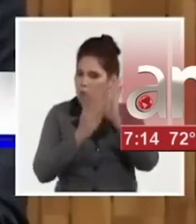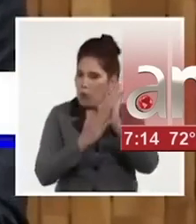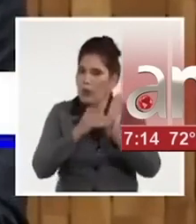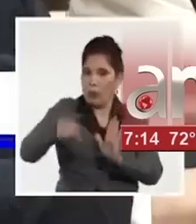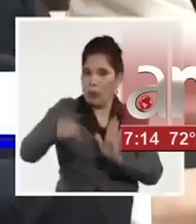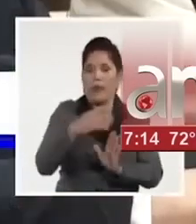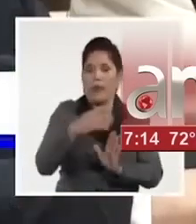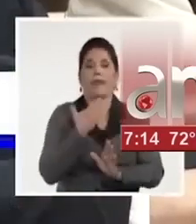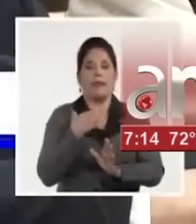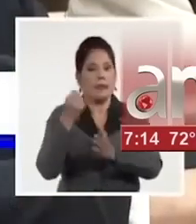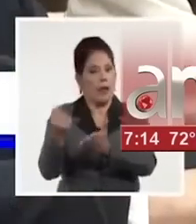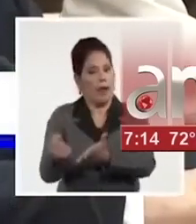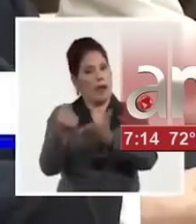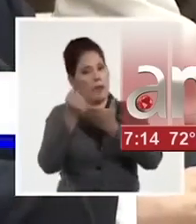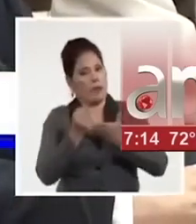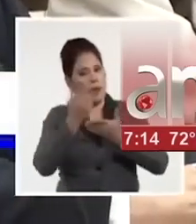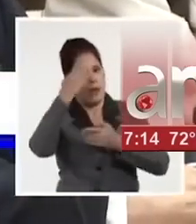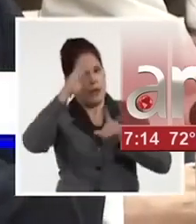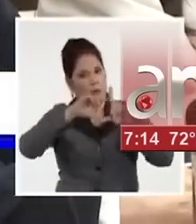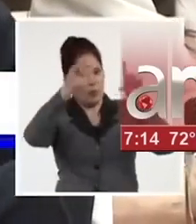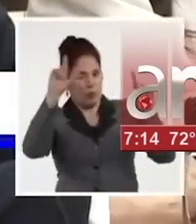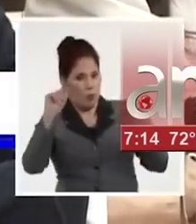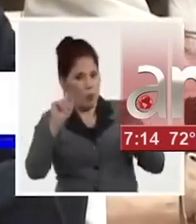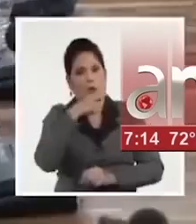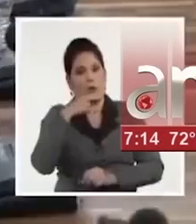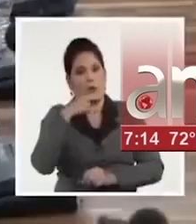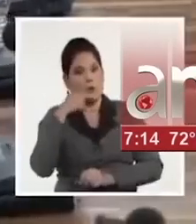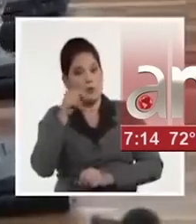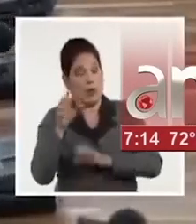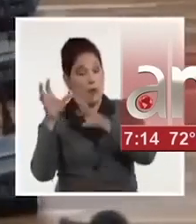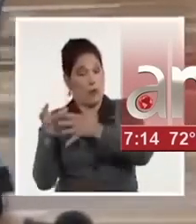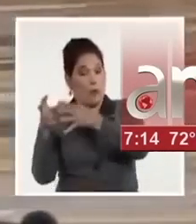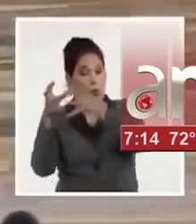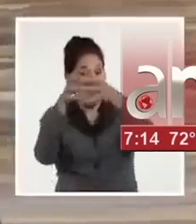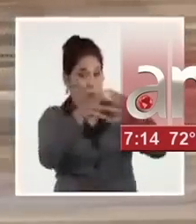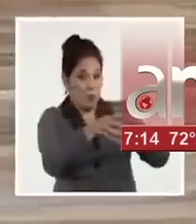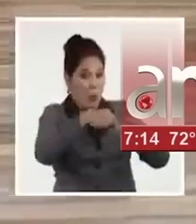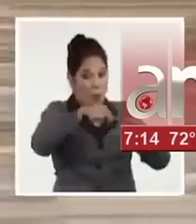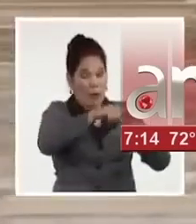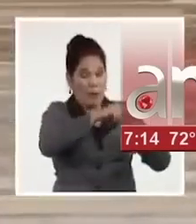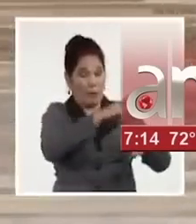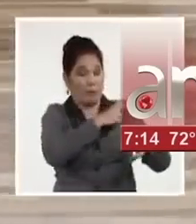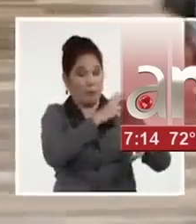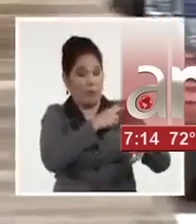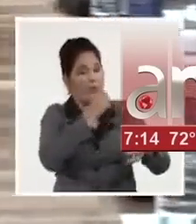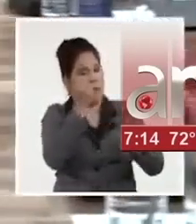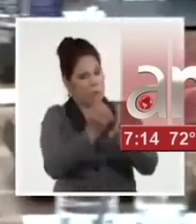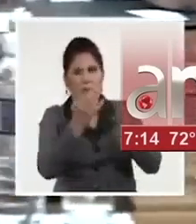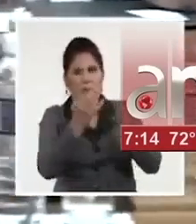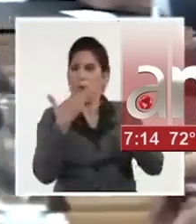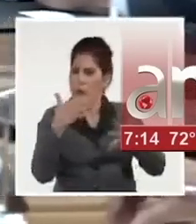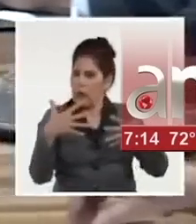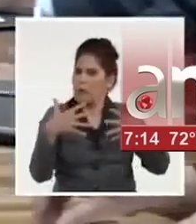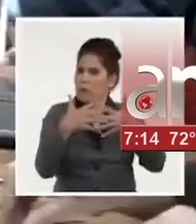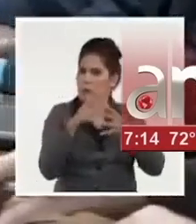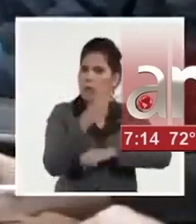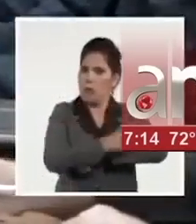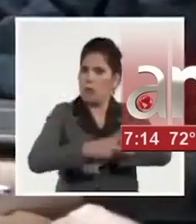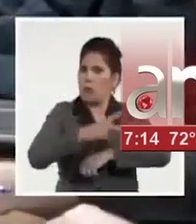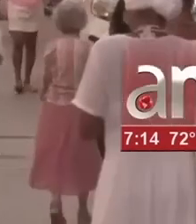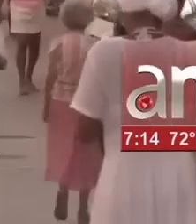fue el escenario para anunciar supuestas reformas económicas en Cuba, pero al estilo Moscú, con la creación de un